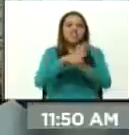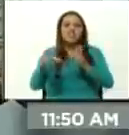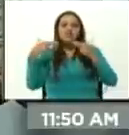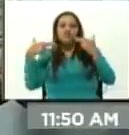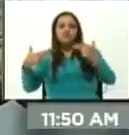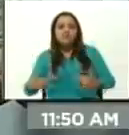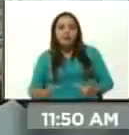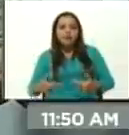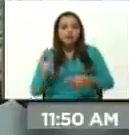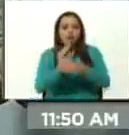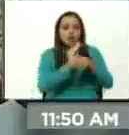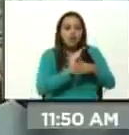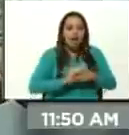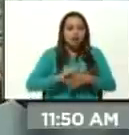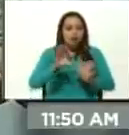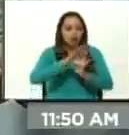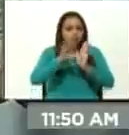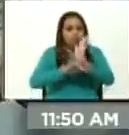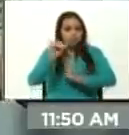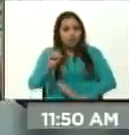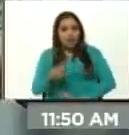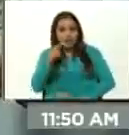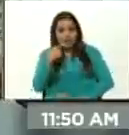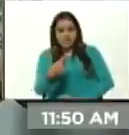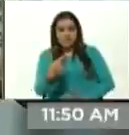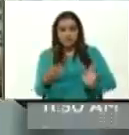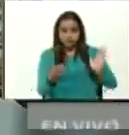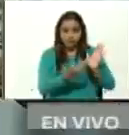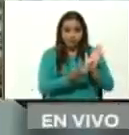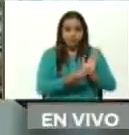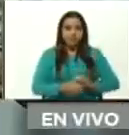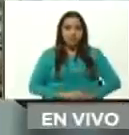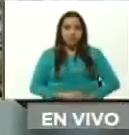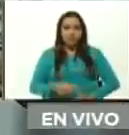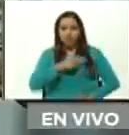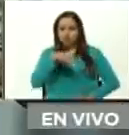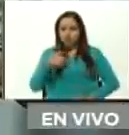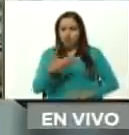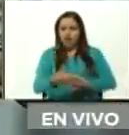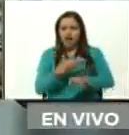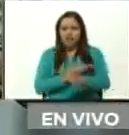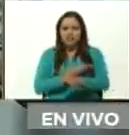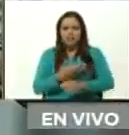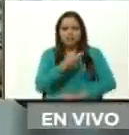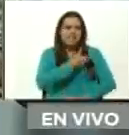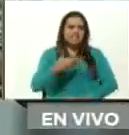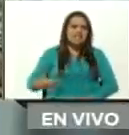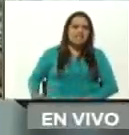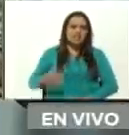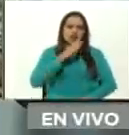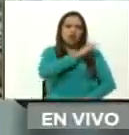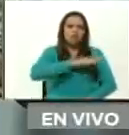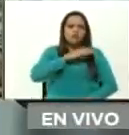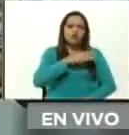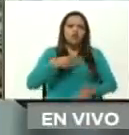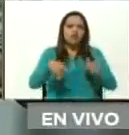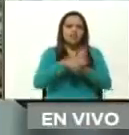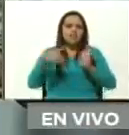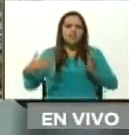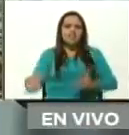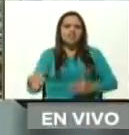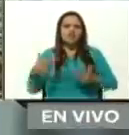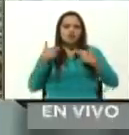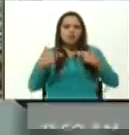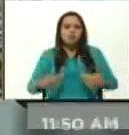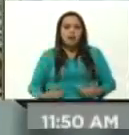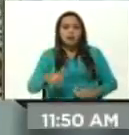constitucionales, establece. Nosotros fuimos presidente de la Comisión de Derechos Humanos de la Asamblea Nacional Constituyente del